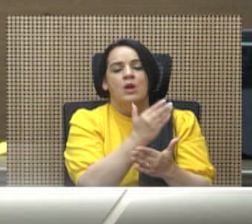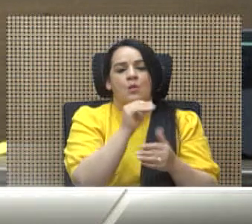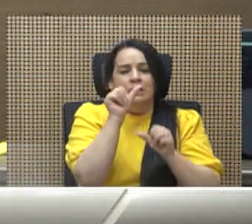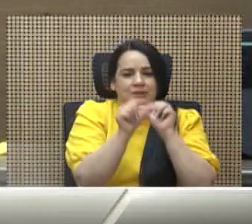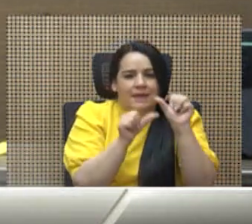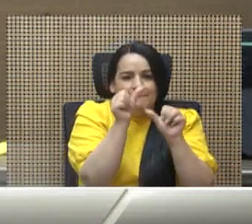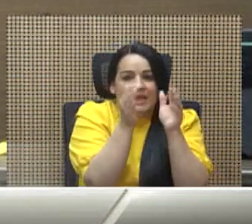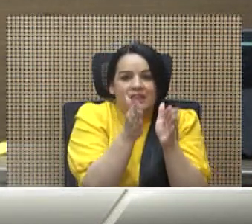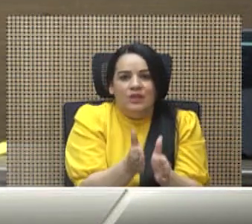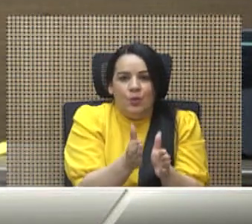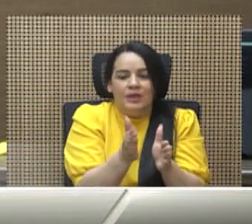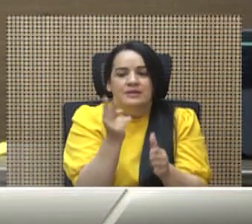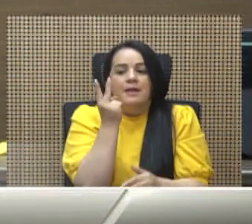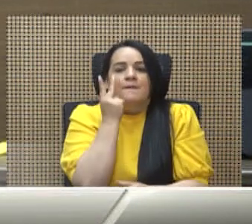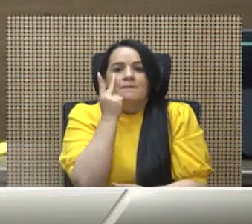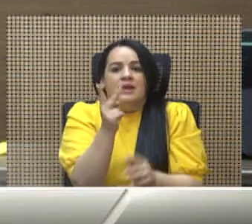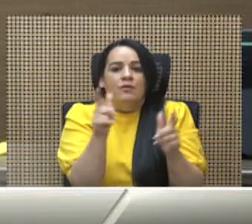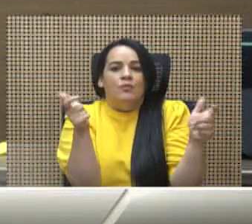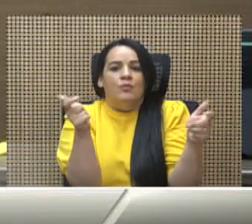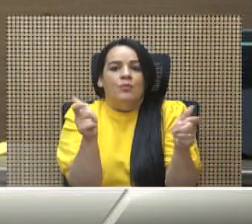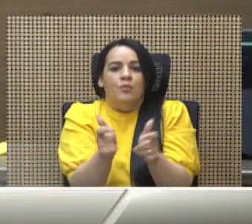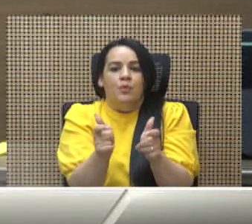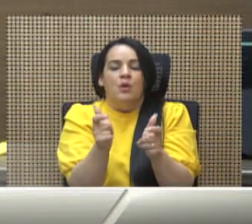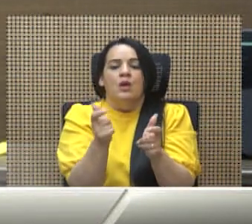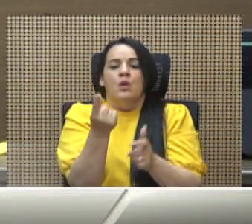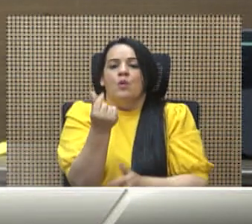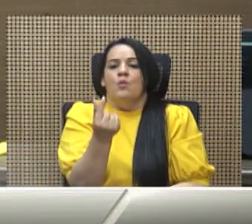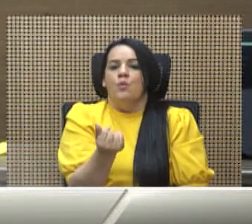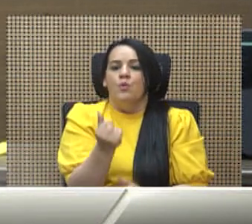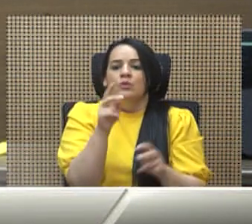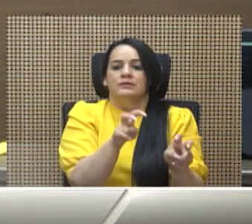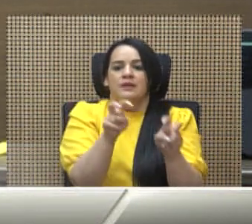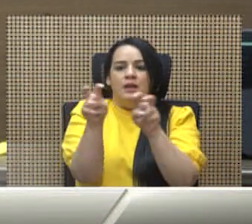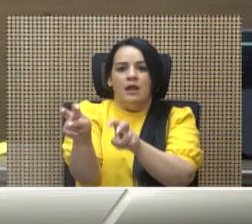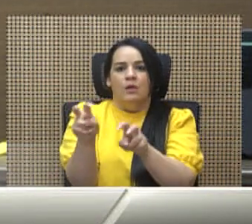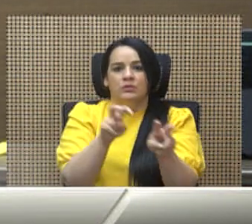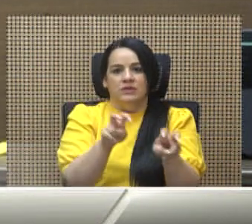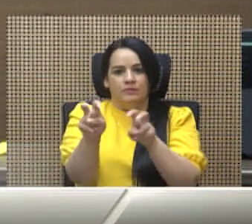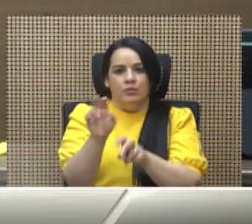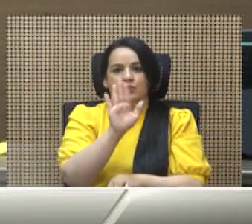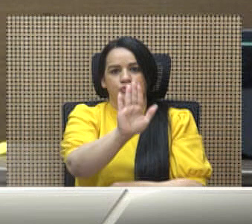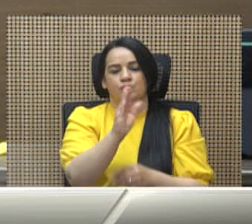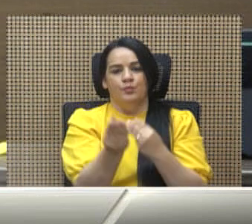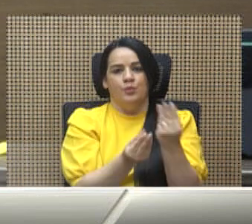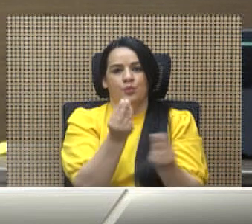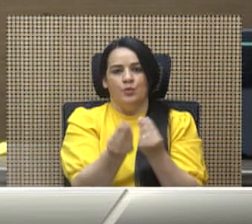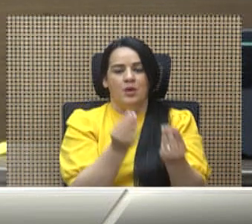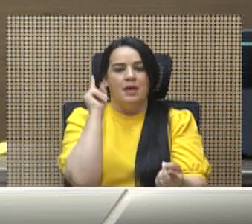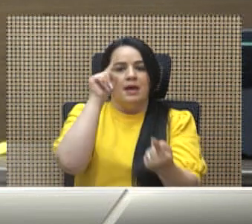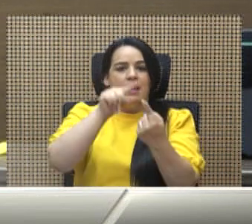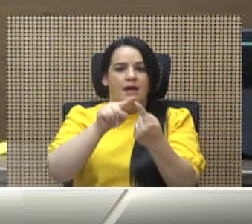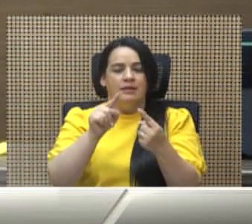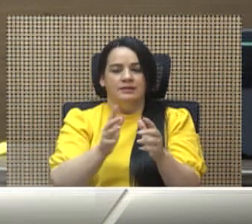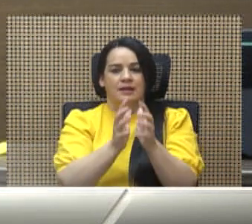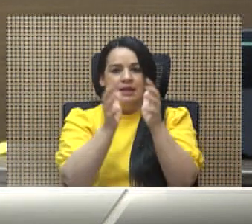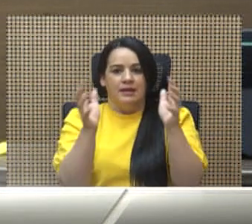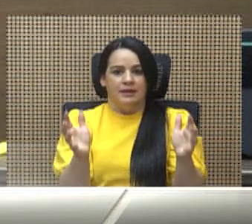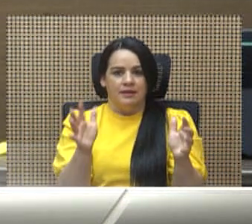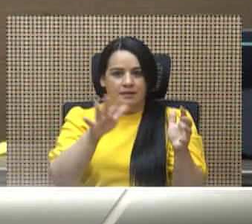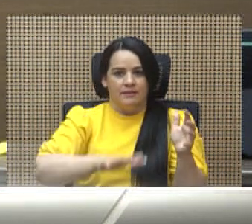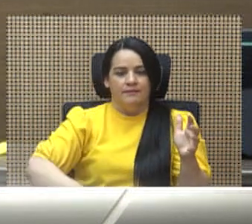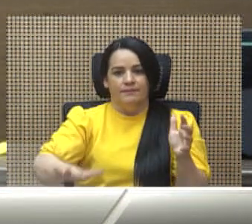que verán reducidos Los costos de traslado y Transporte de sus productos hacia la gran